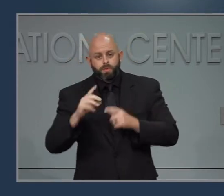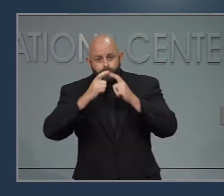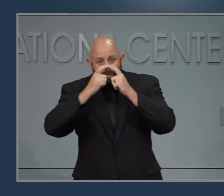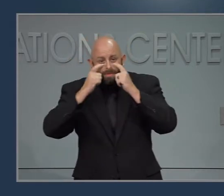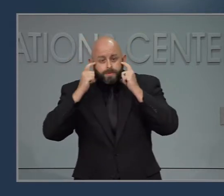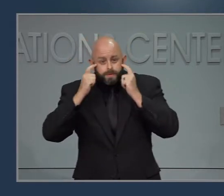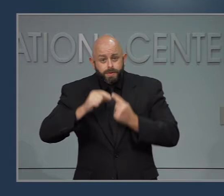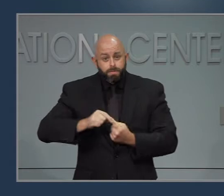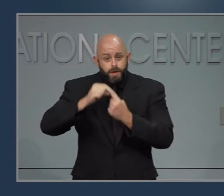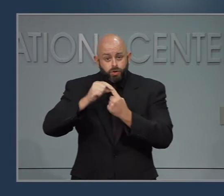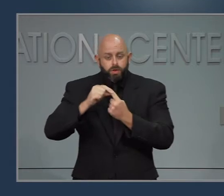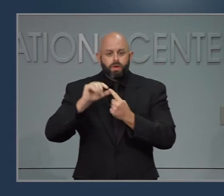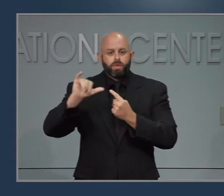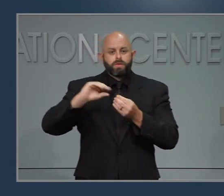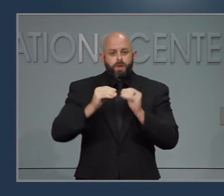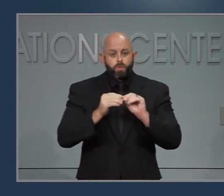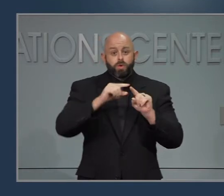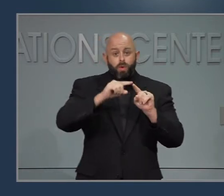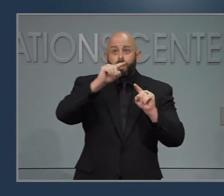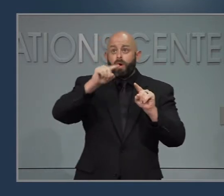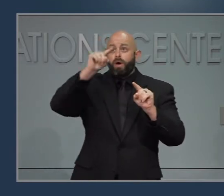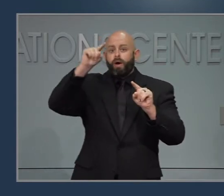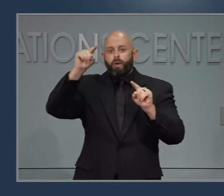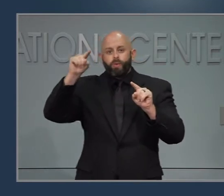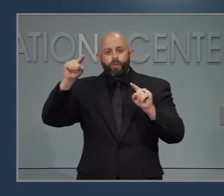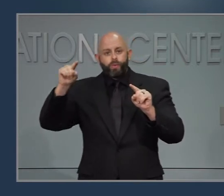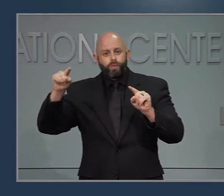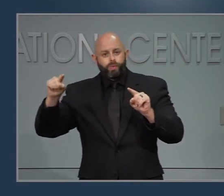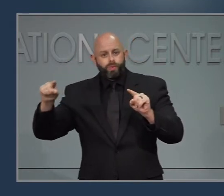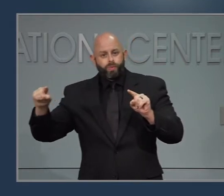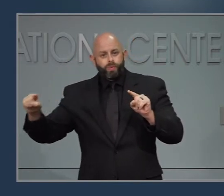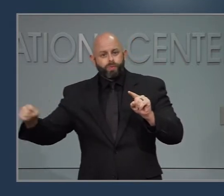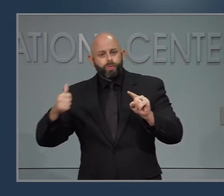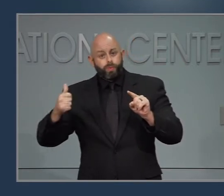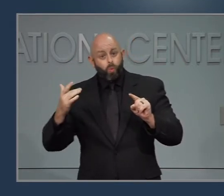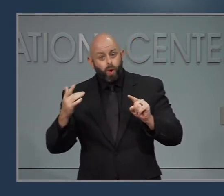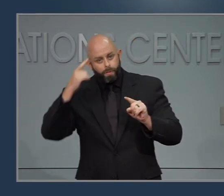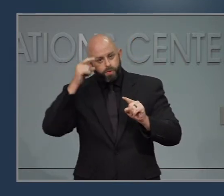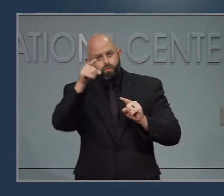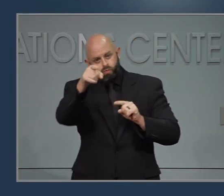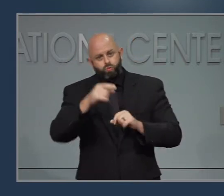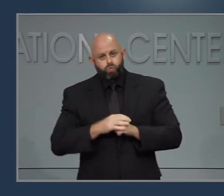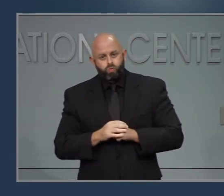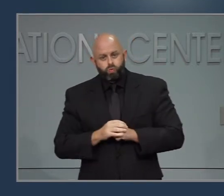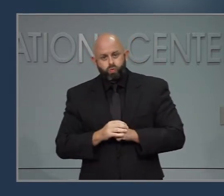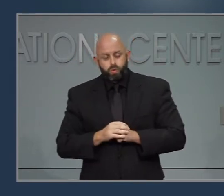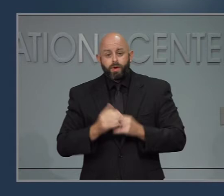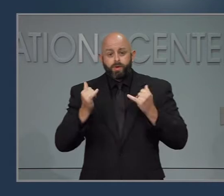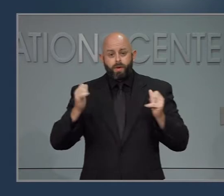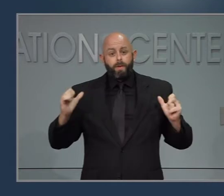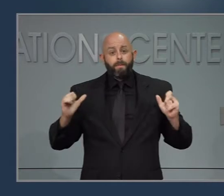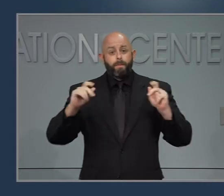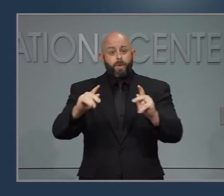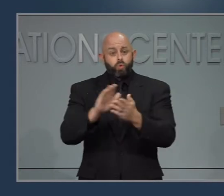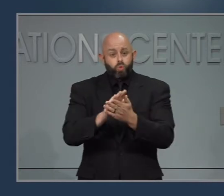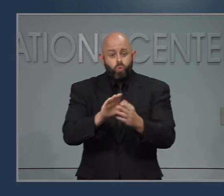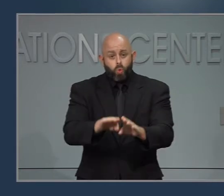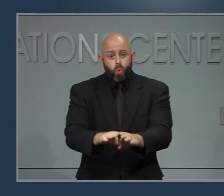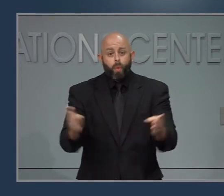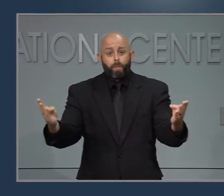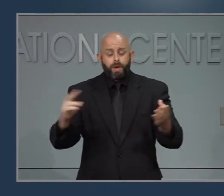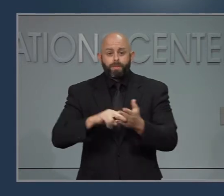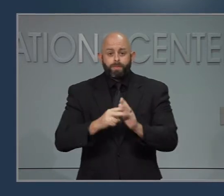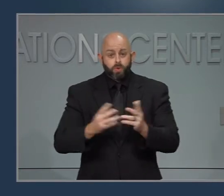esas tendencias se estabilizaron y comenzaron a bajar. Mientras que el regreso a clases significa nuevas oportunidades